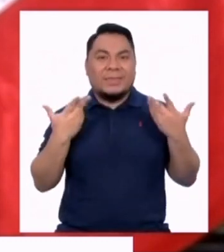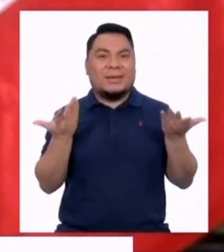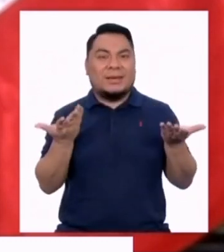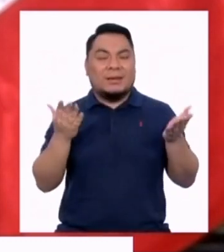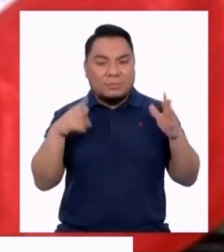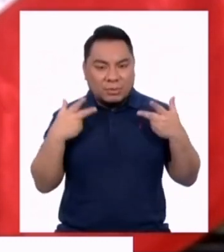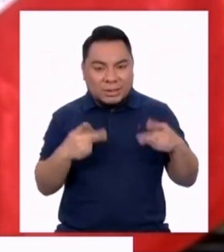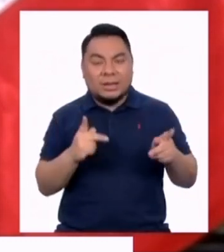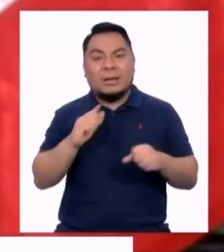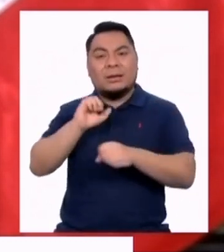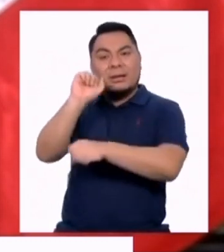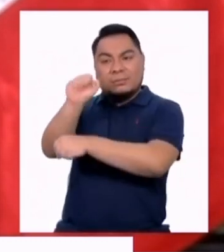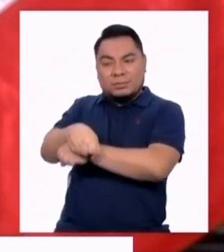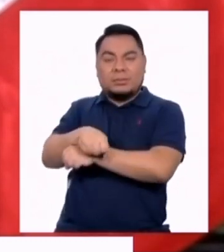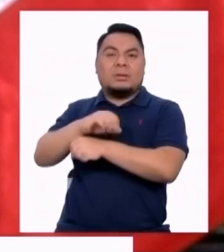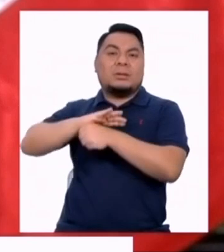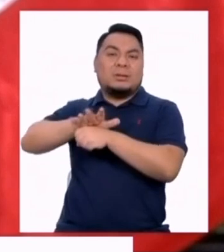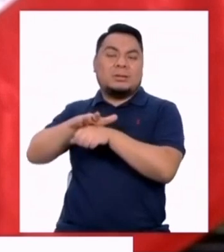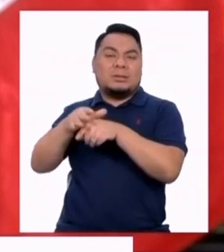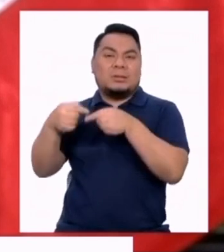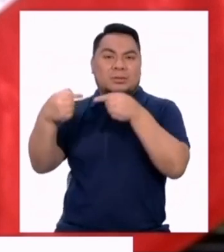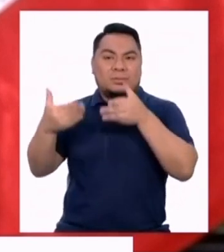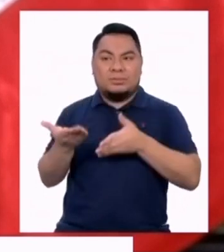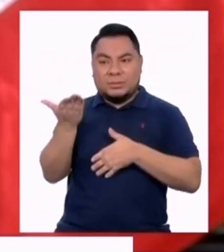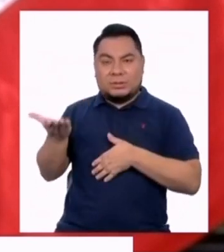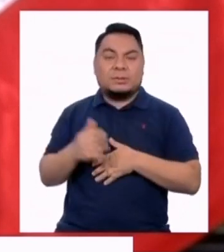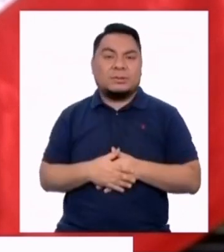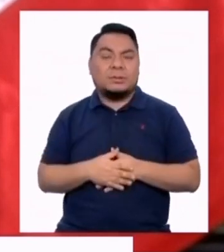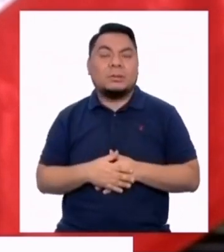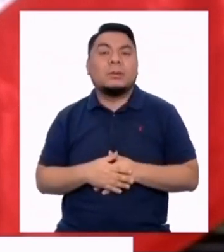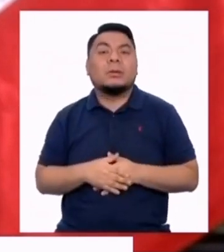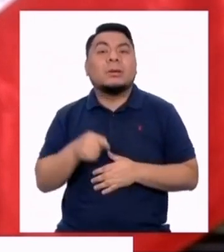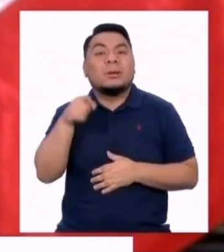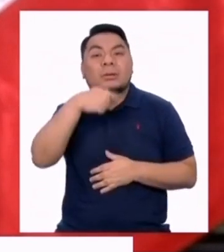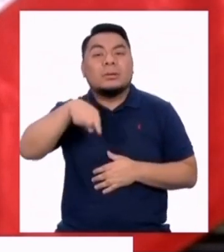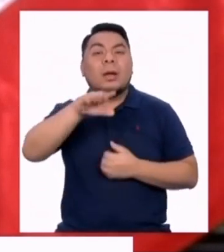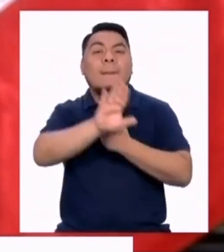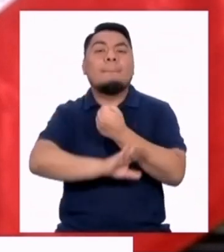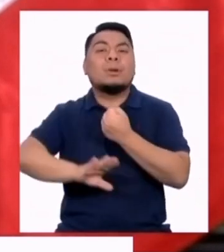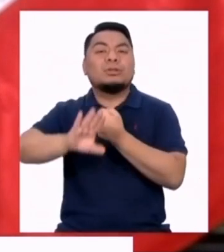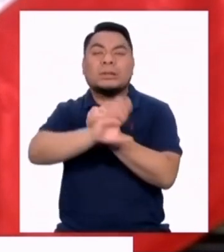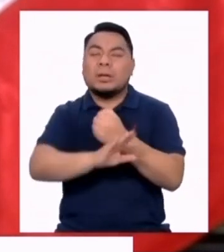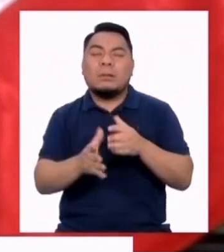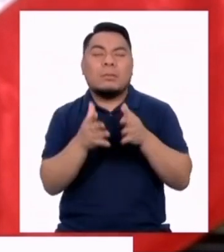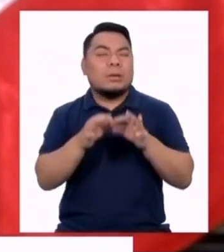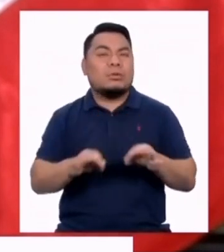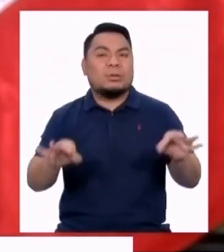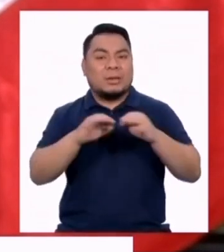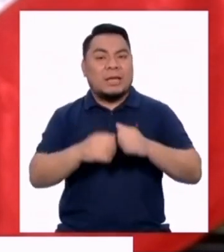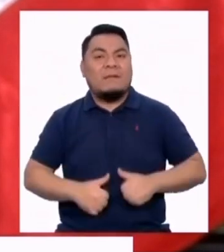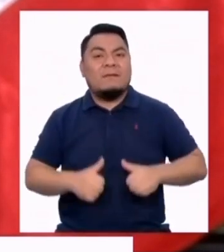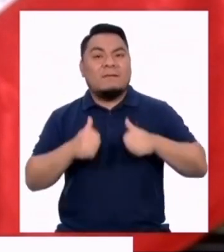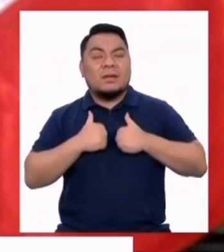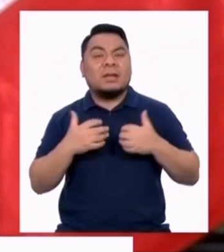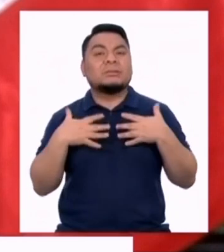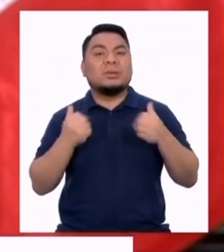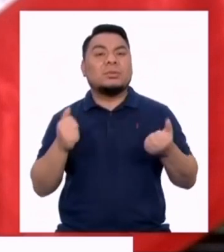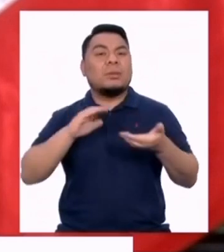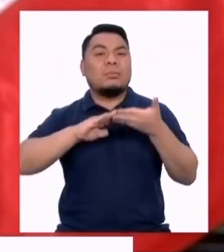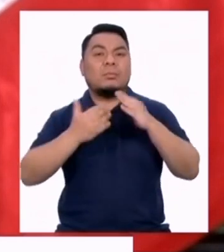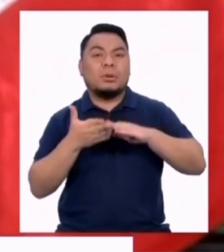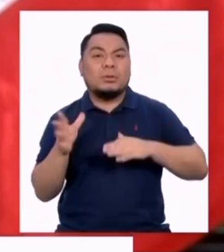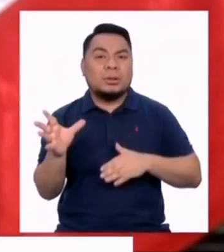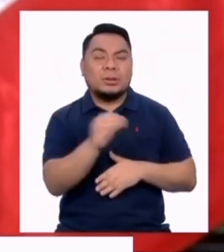lo más preciado que es la vida y la salud de la población e impulsar la economía generar